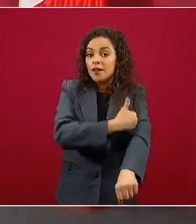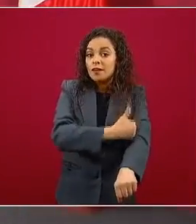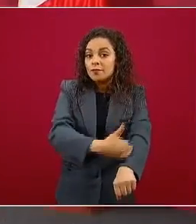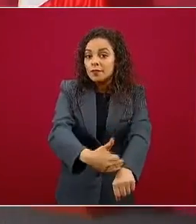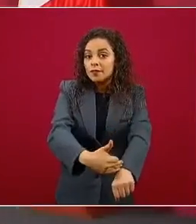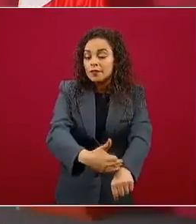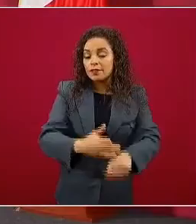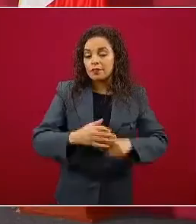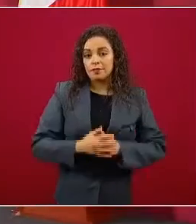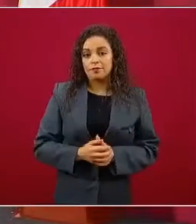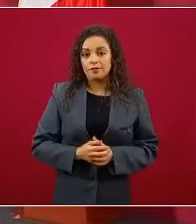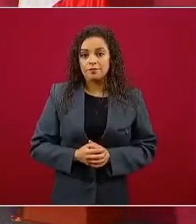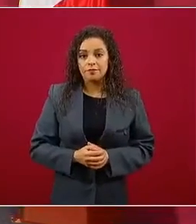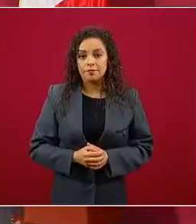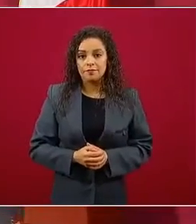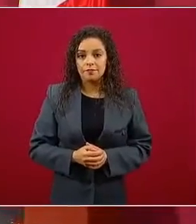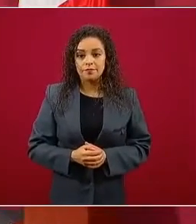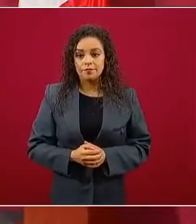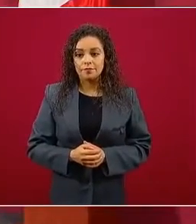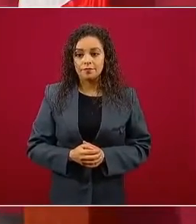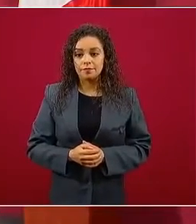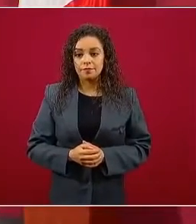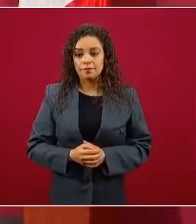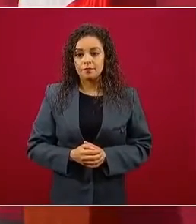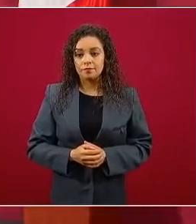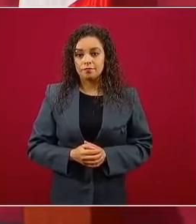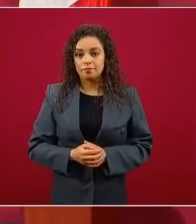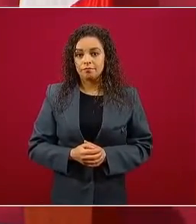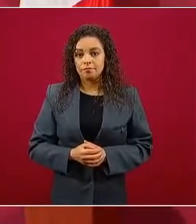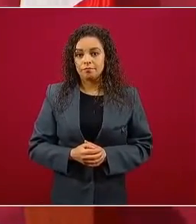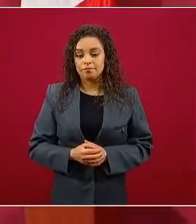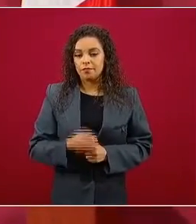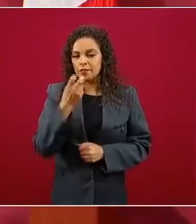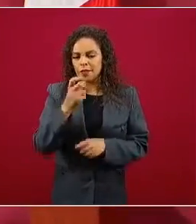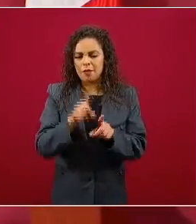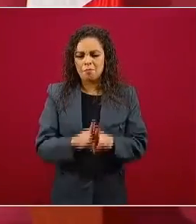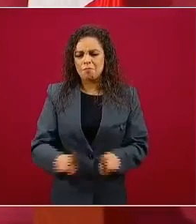Entonces, lo mismo en el caso de la economía.